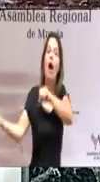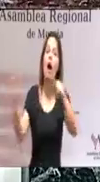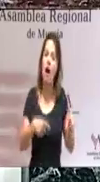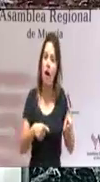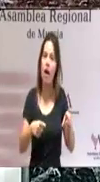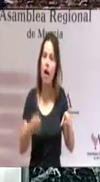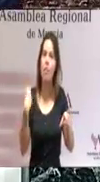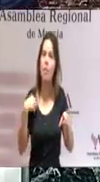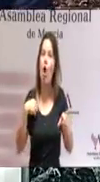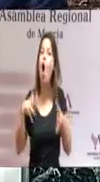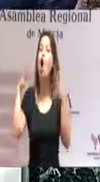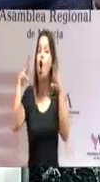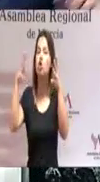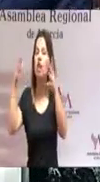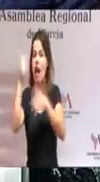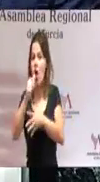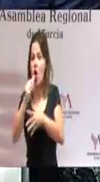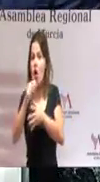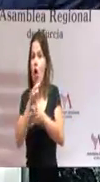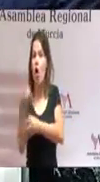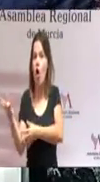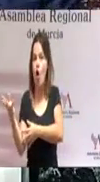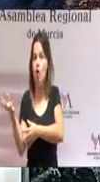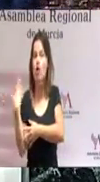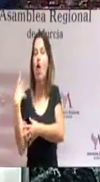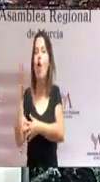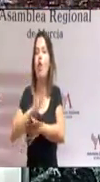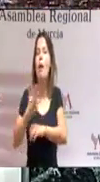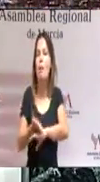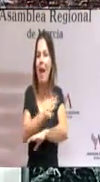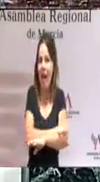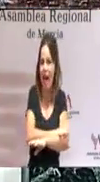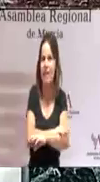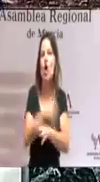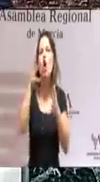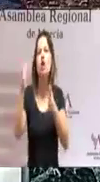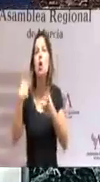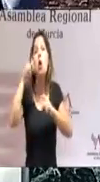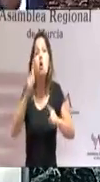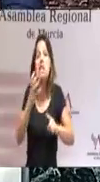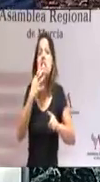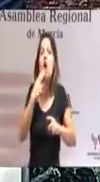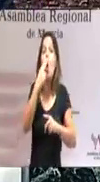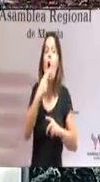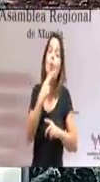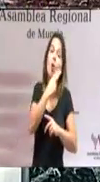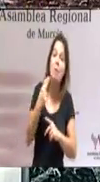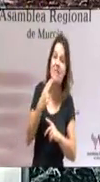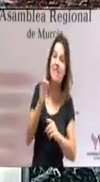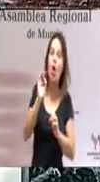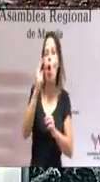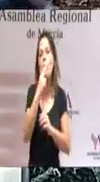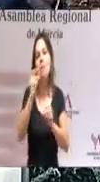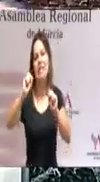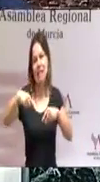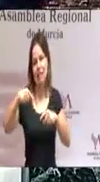trayéndose a los consejeros de Baleares, a los consejeros, que no sé si será de compromiso o sin compromiso,